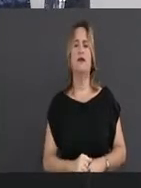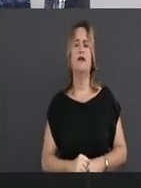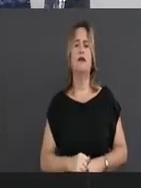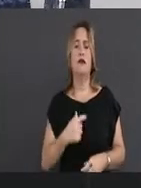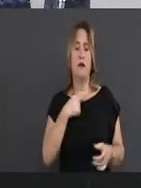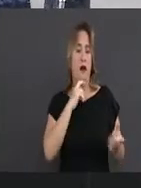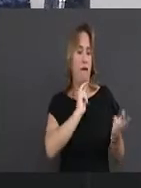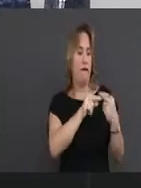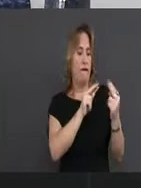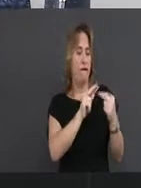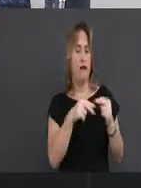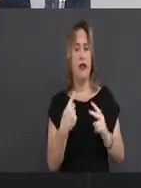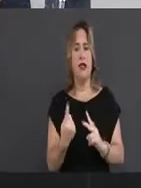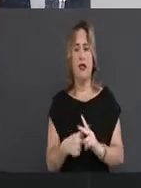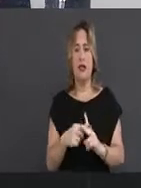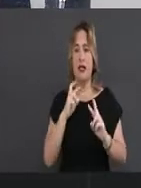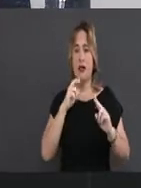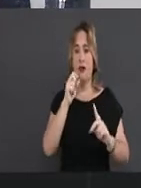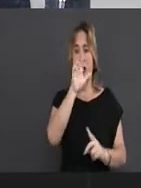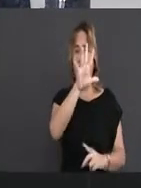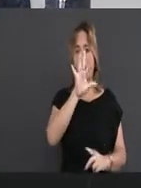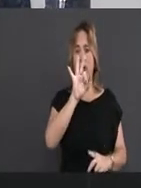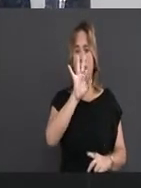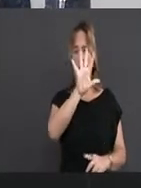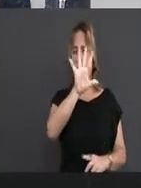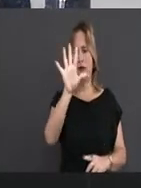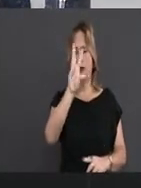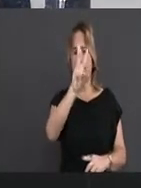58-55-3709 para los mensajes. Le reitero,